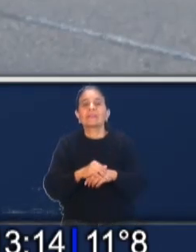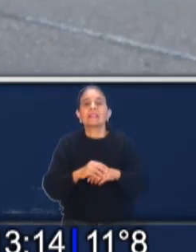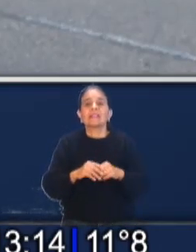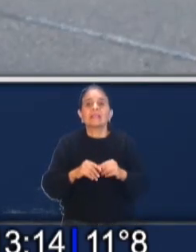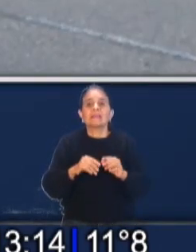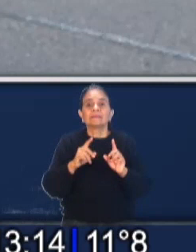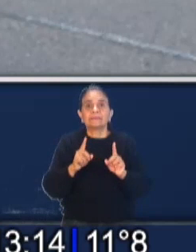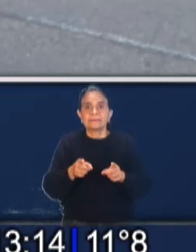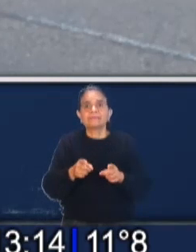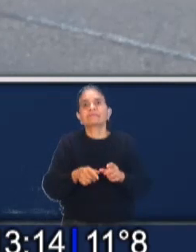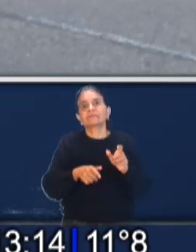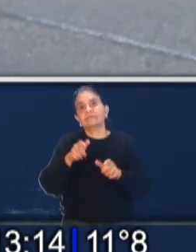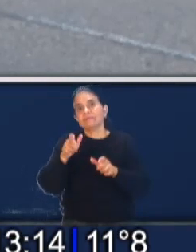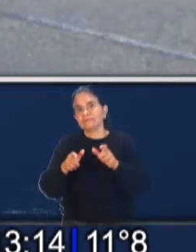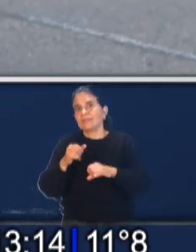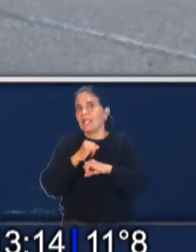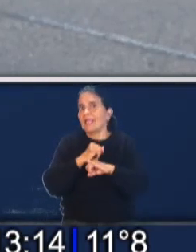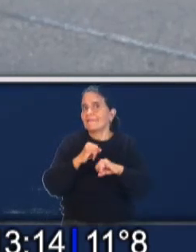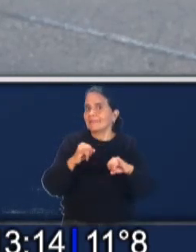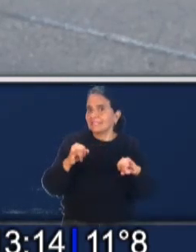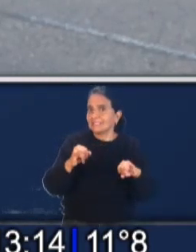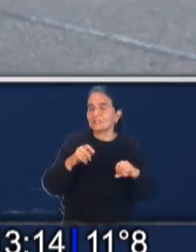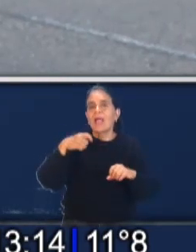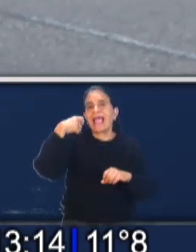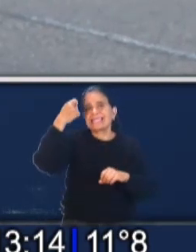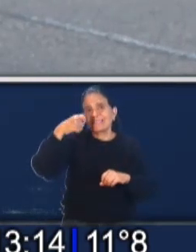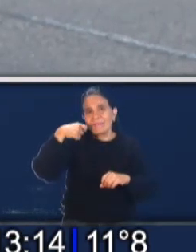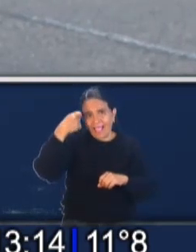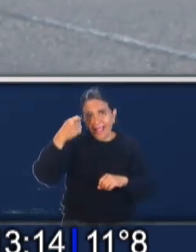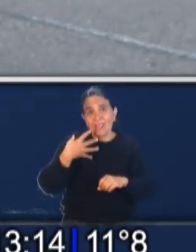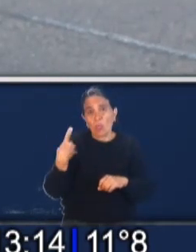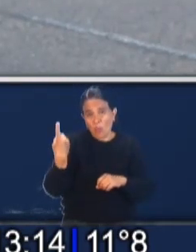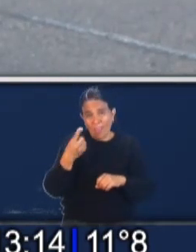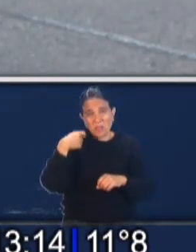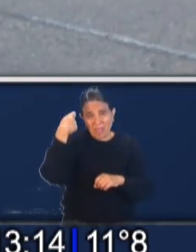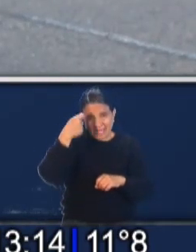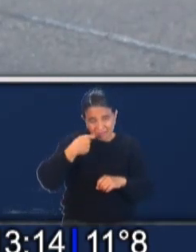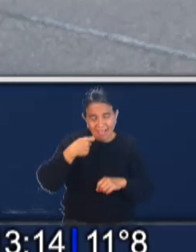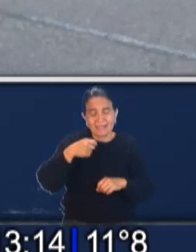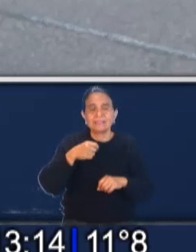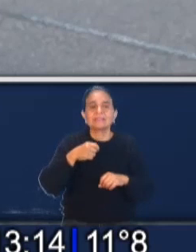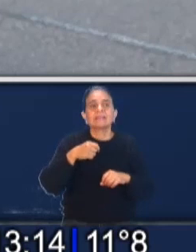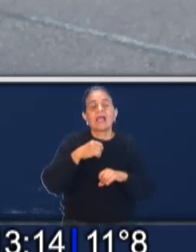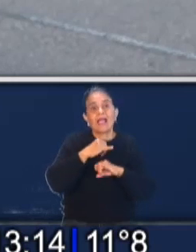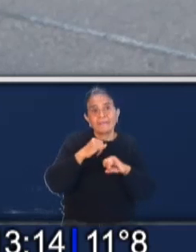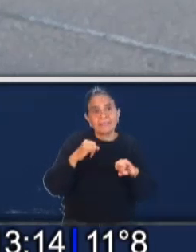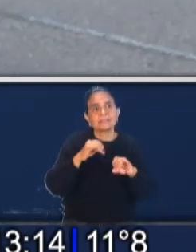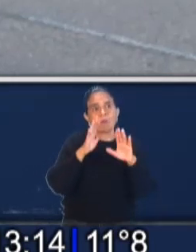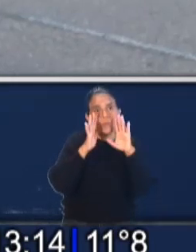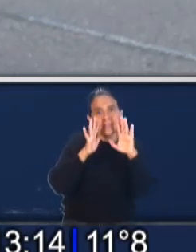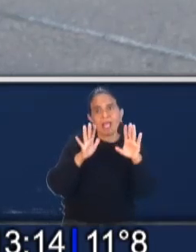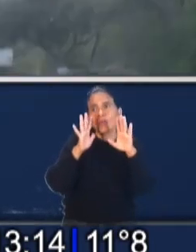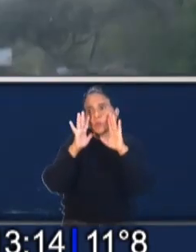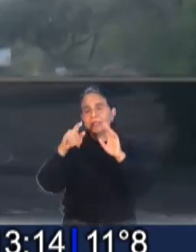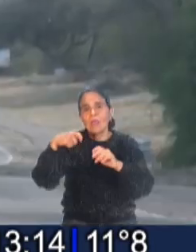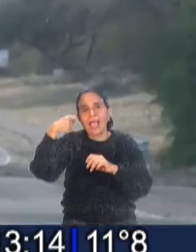también que tomen conciencia aquellos propietarios de los animales y que traten también de tener los